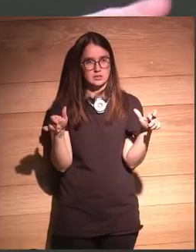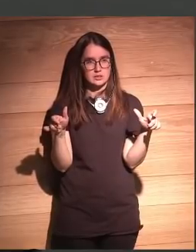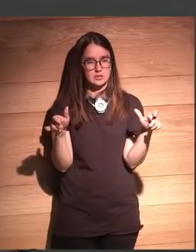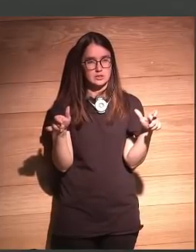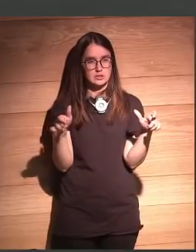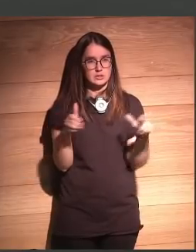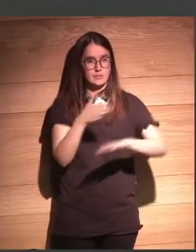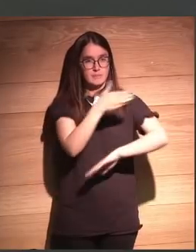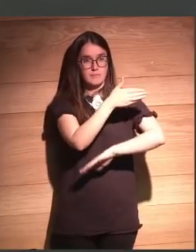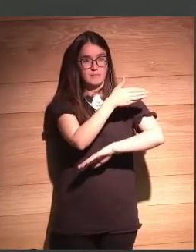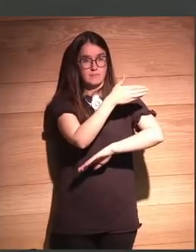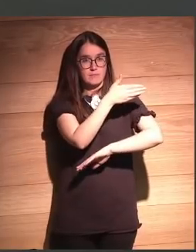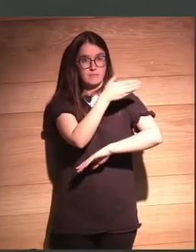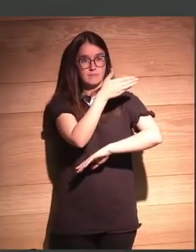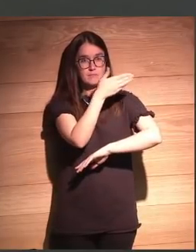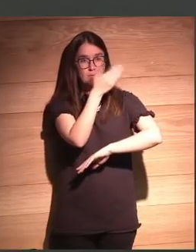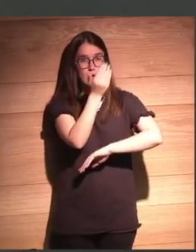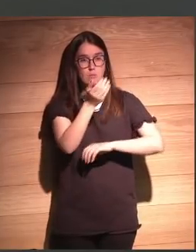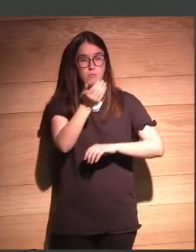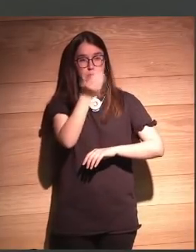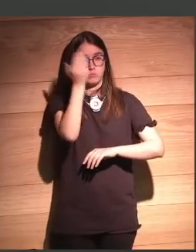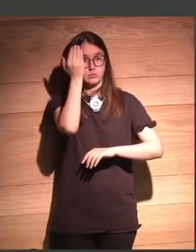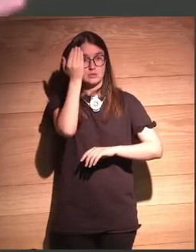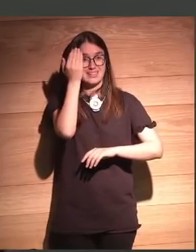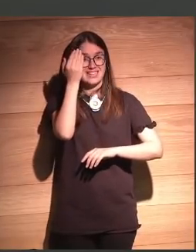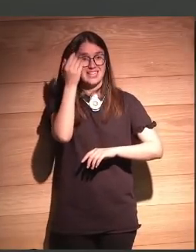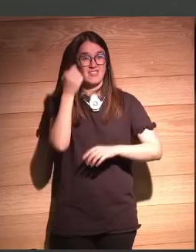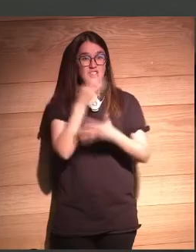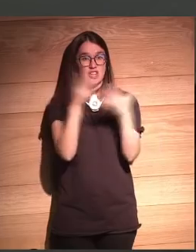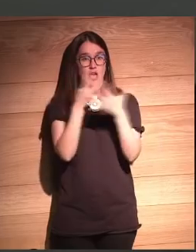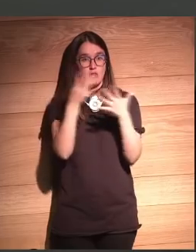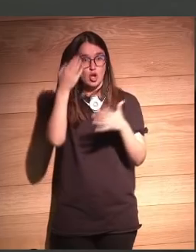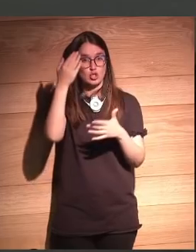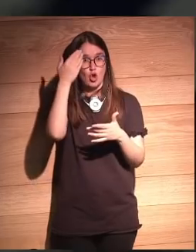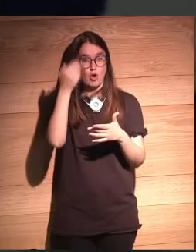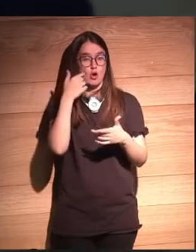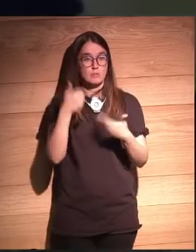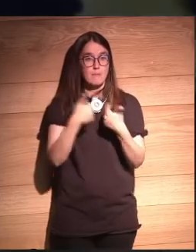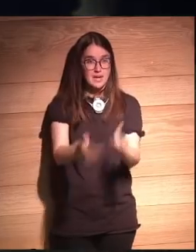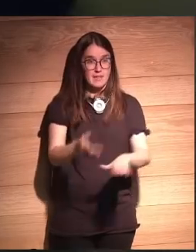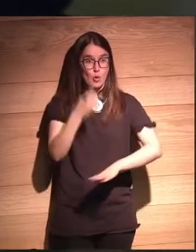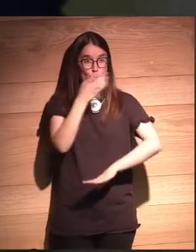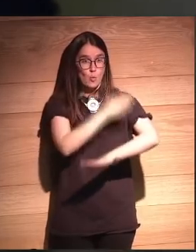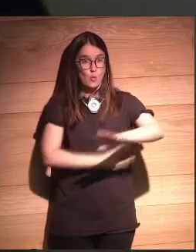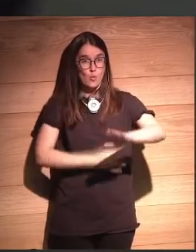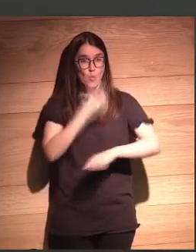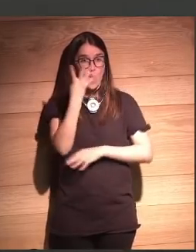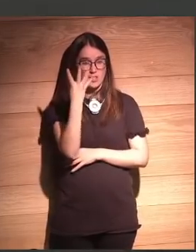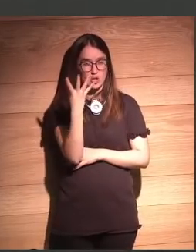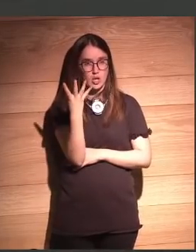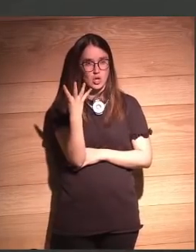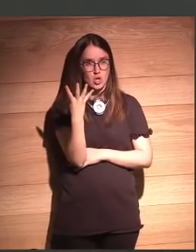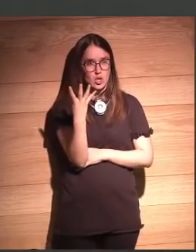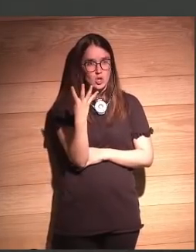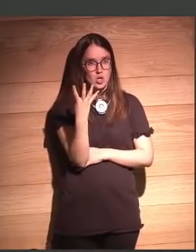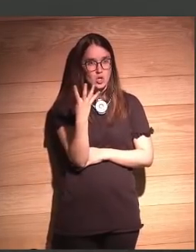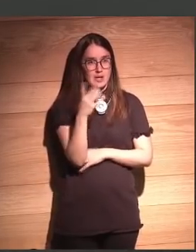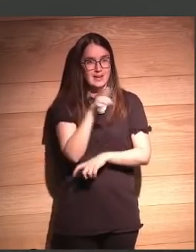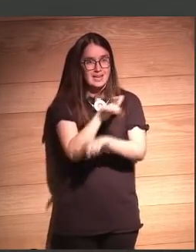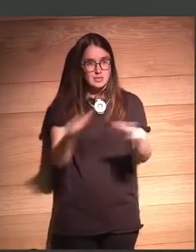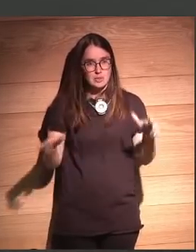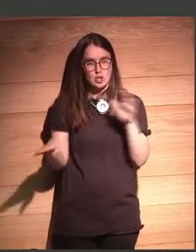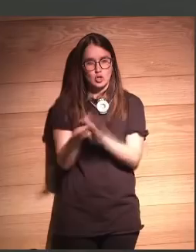tullidas por los chalecos amarillos, 18 ojos a la virulé, 4 manos cortadas. Y la gente sigue